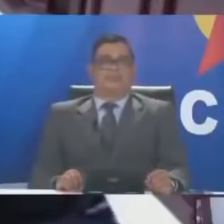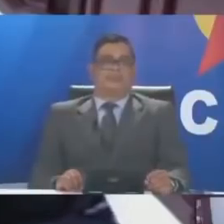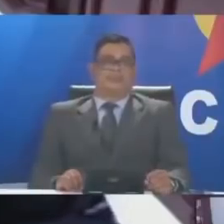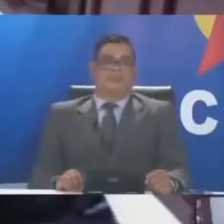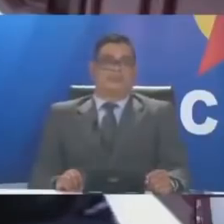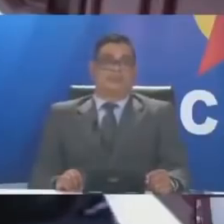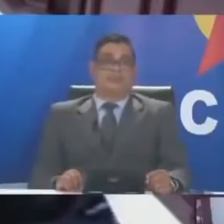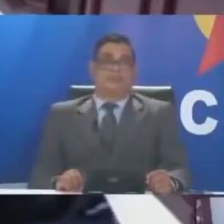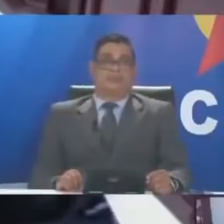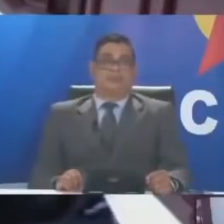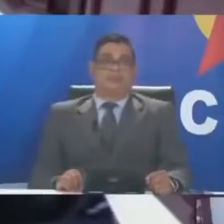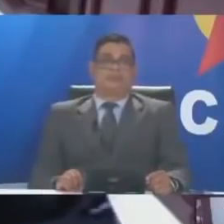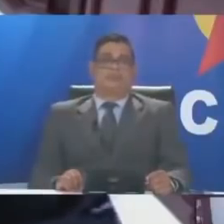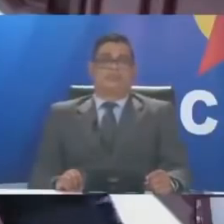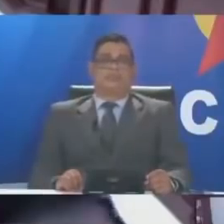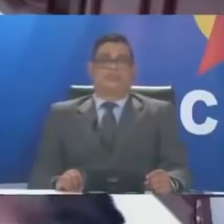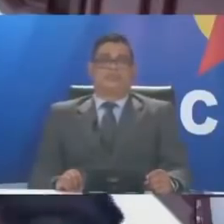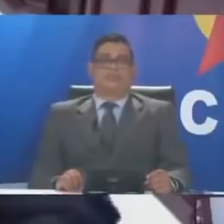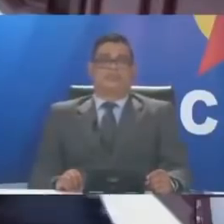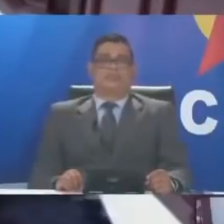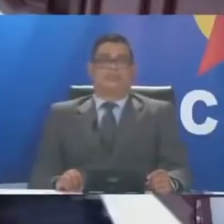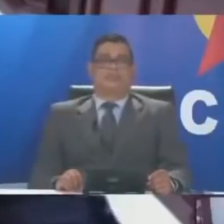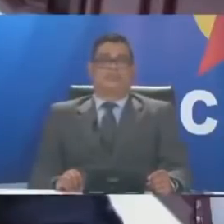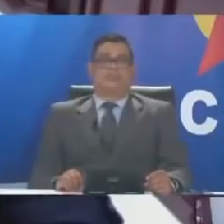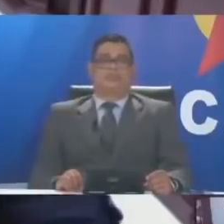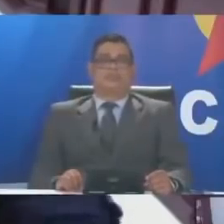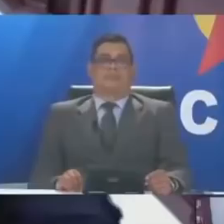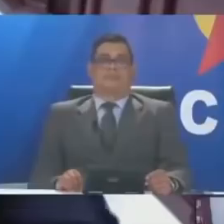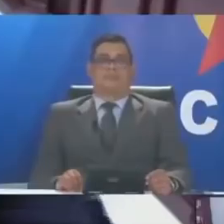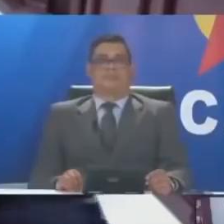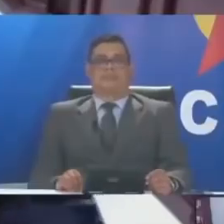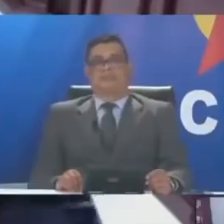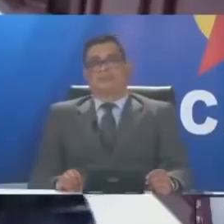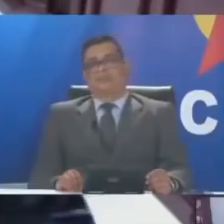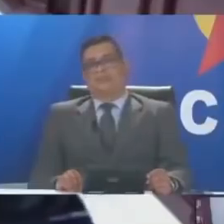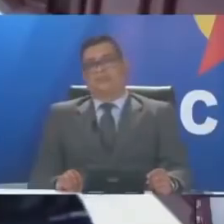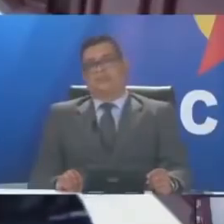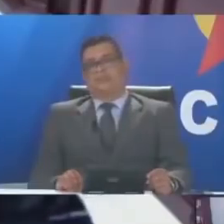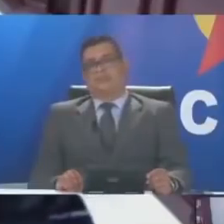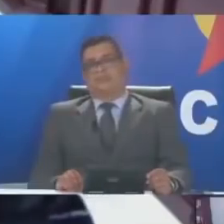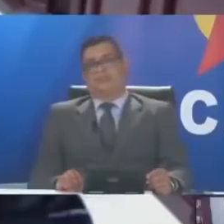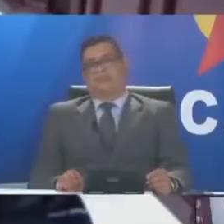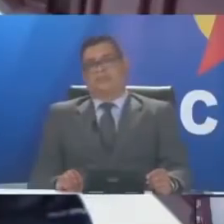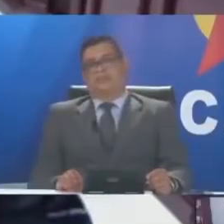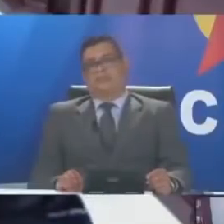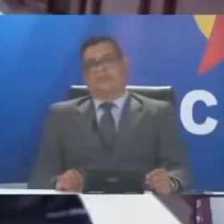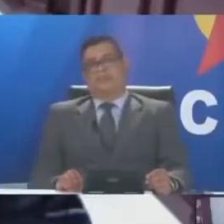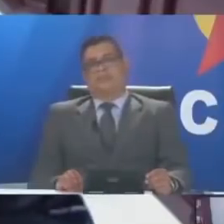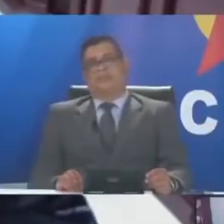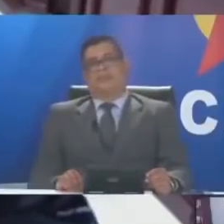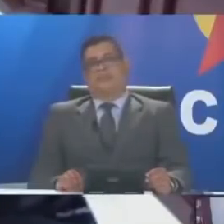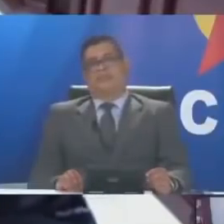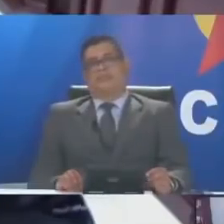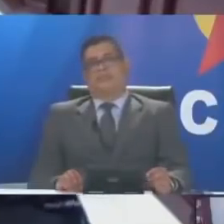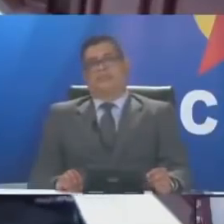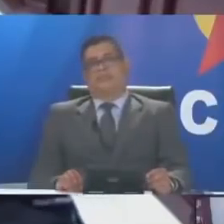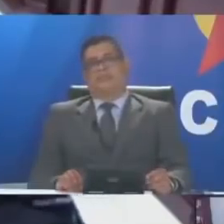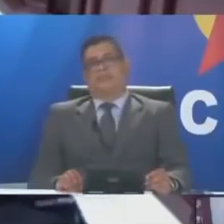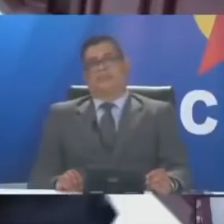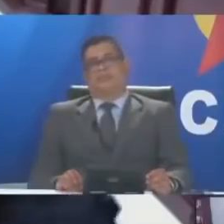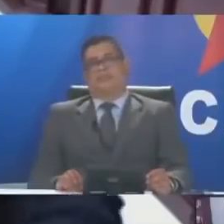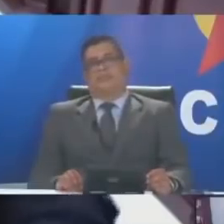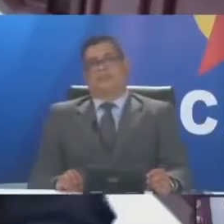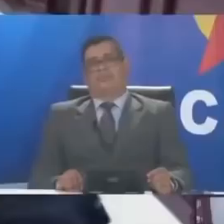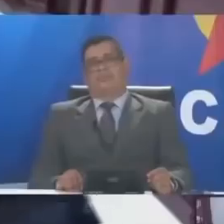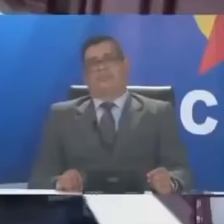carros nosotros andaban diciendo donde los rojos terminarán o sea una cosa bien fea o servicio entonces dice la biblia cuando era niño